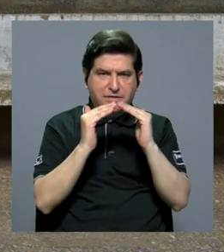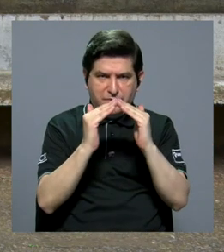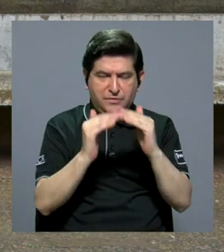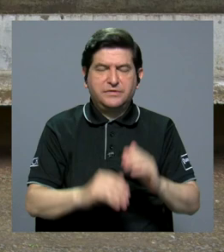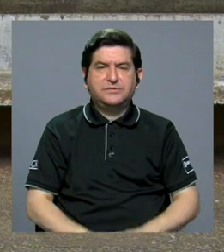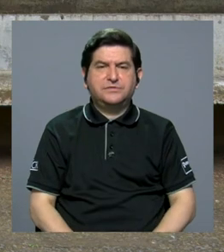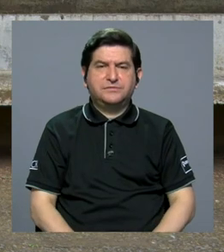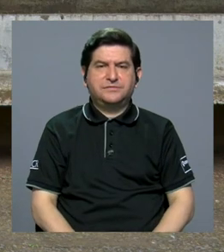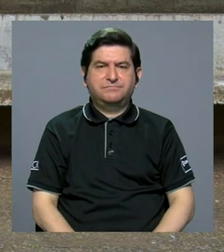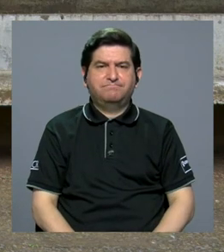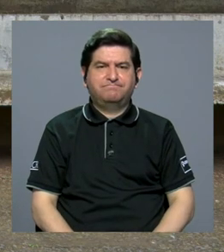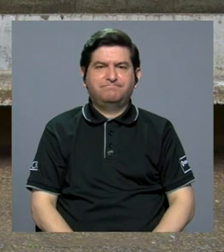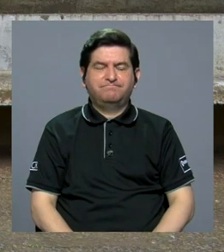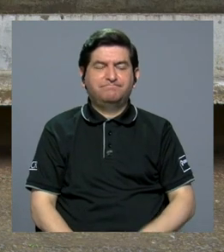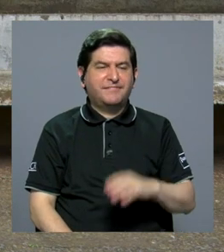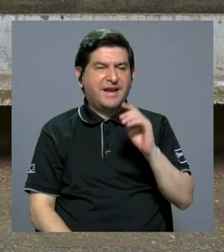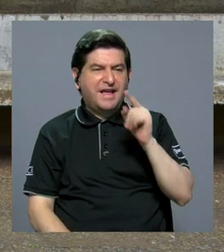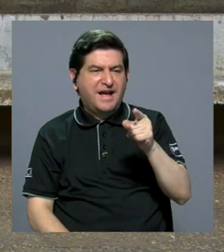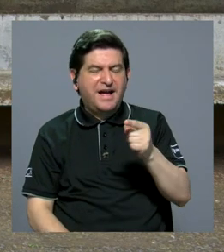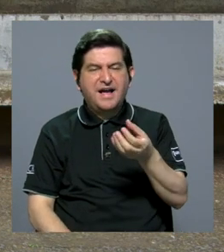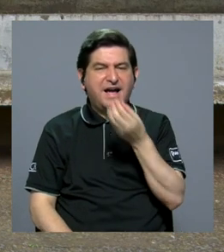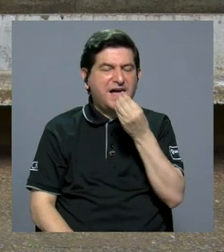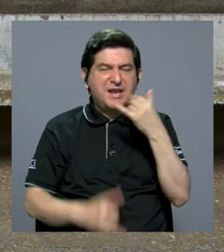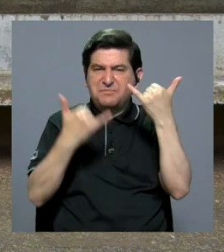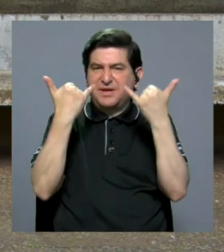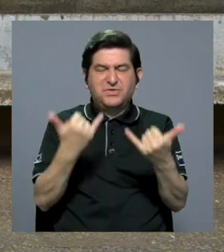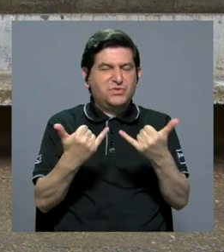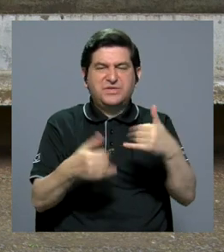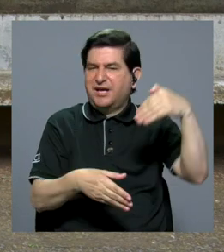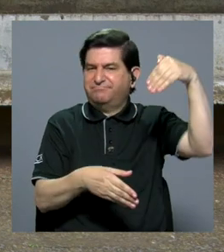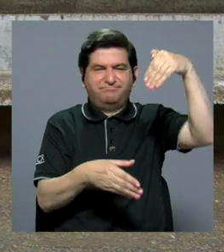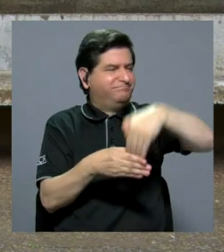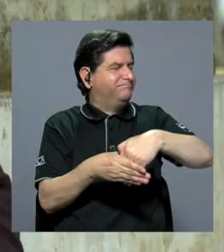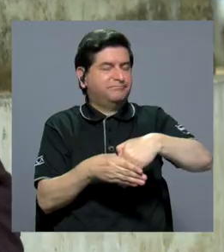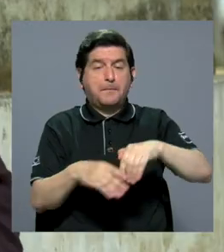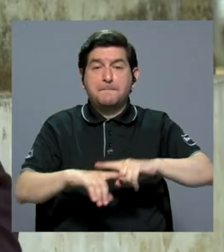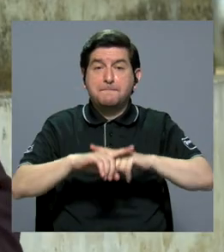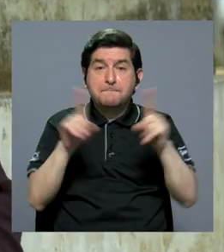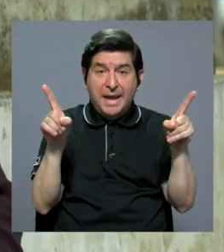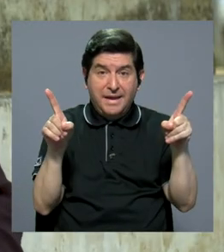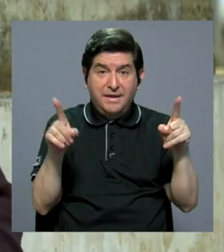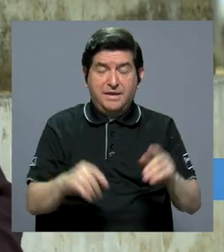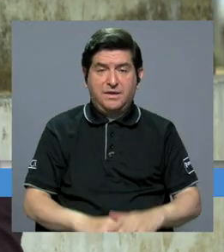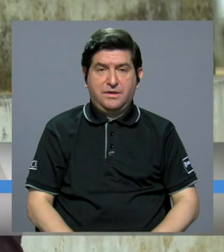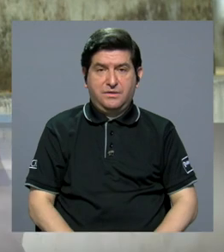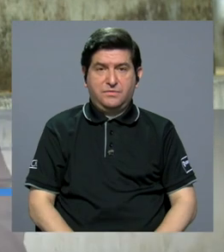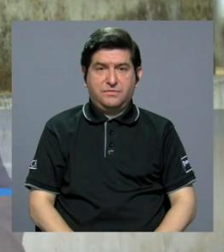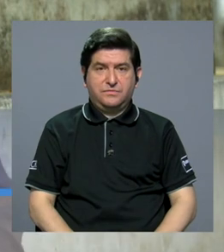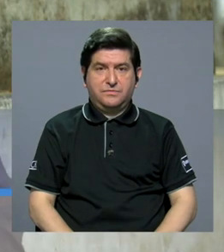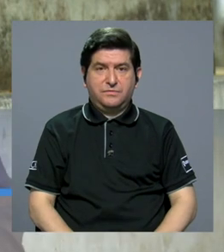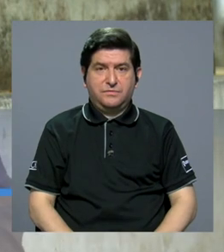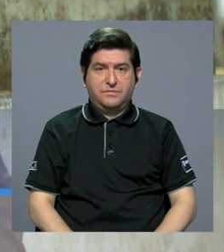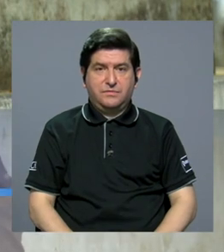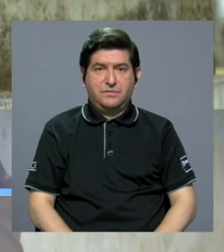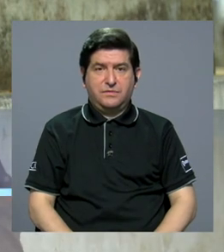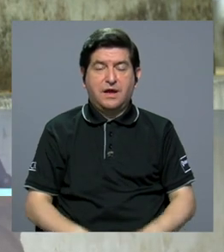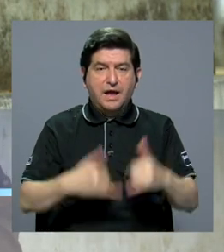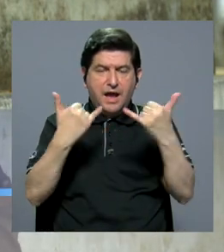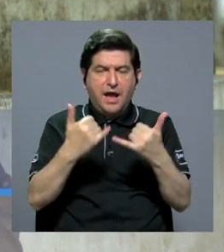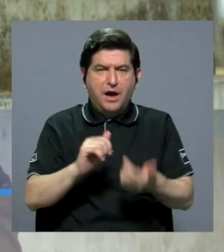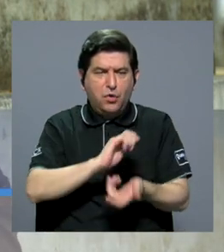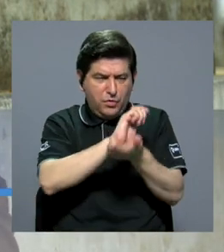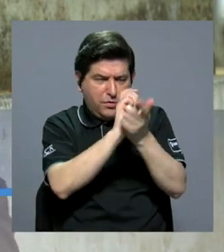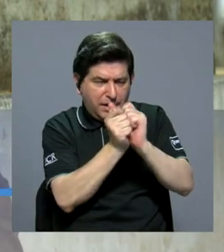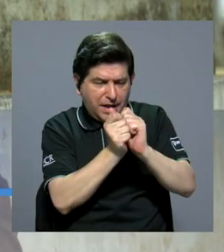la población, entonces ese alimento ya no está. Pero en este ejercicio que